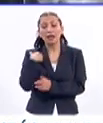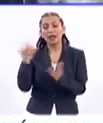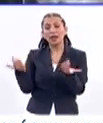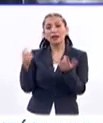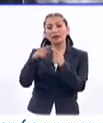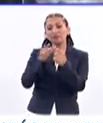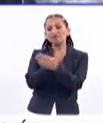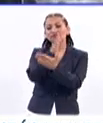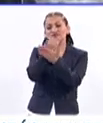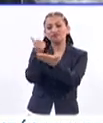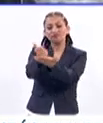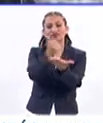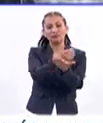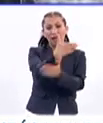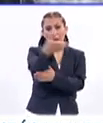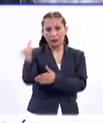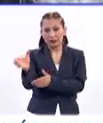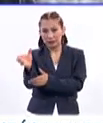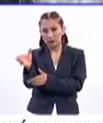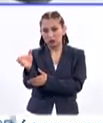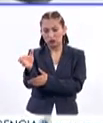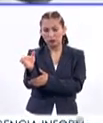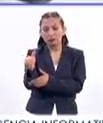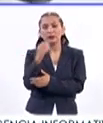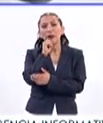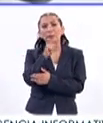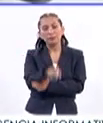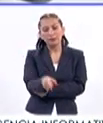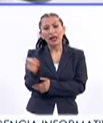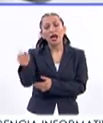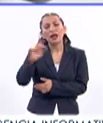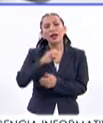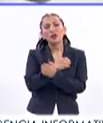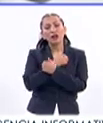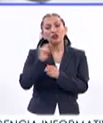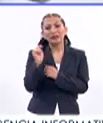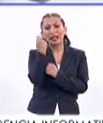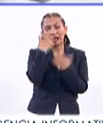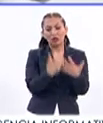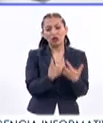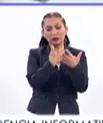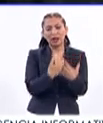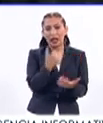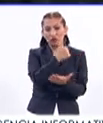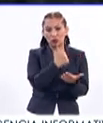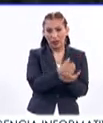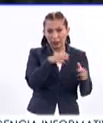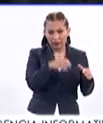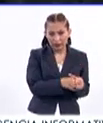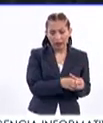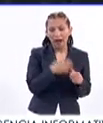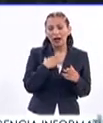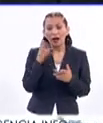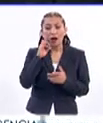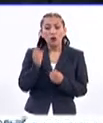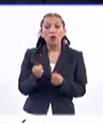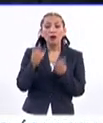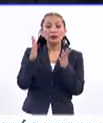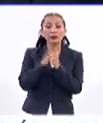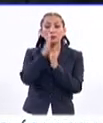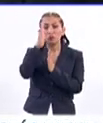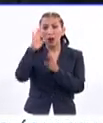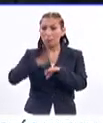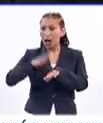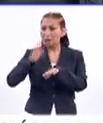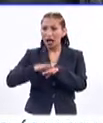misiones rurales pensadas en los campesinos. Promovió la educación técnica e industrial en las ciudades. Creció el número de